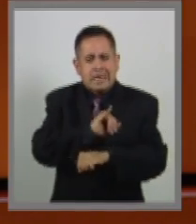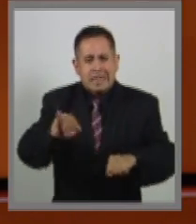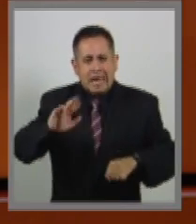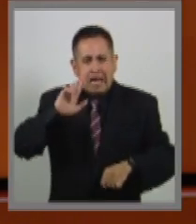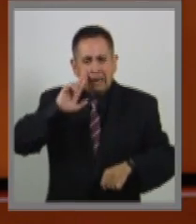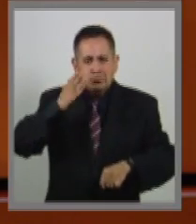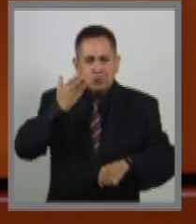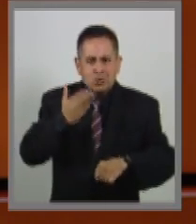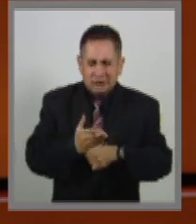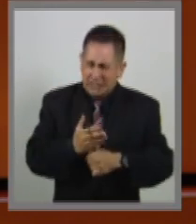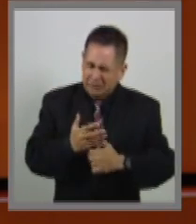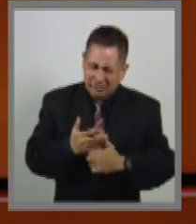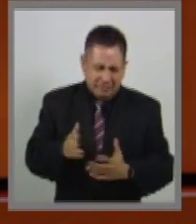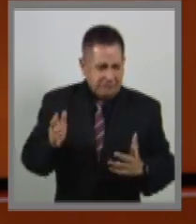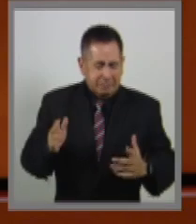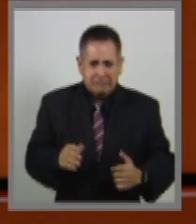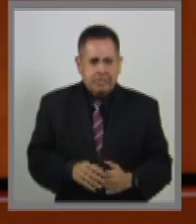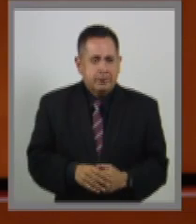irresponsabilidad.